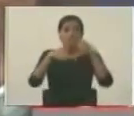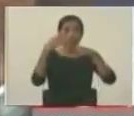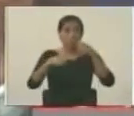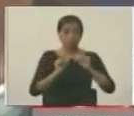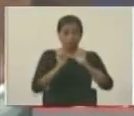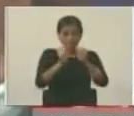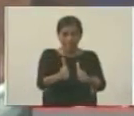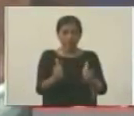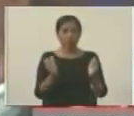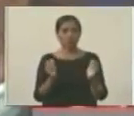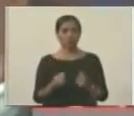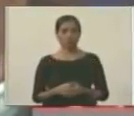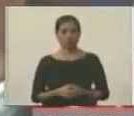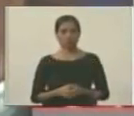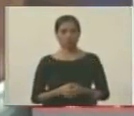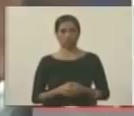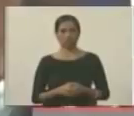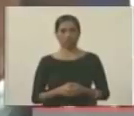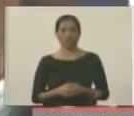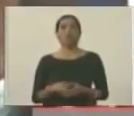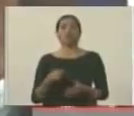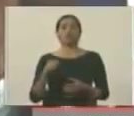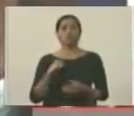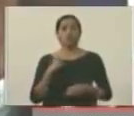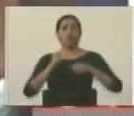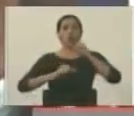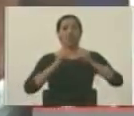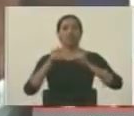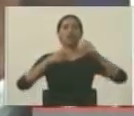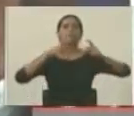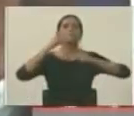la revolución, son colectivos que